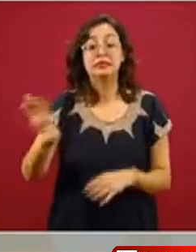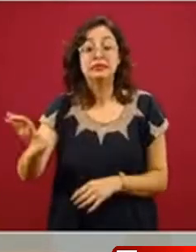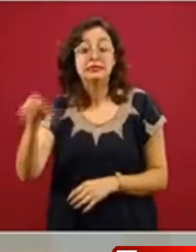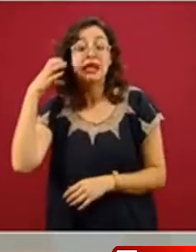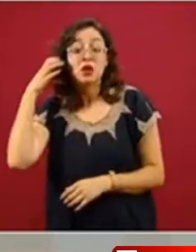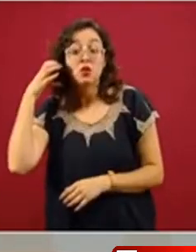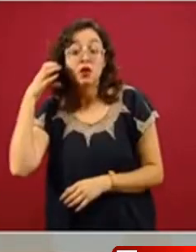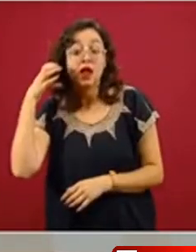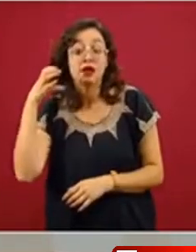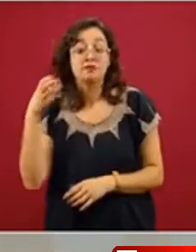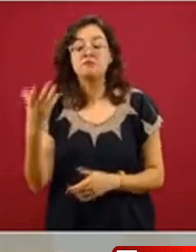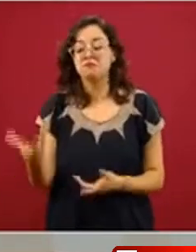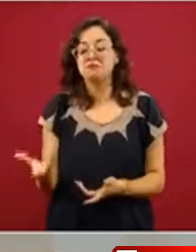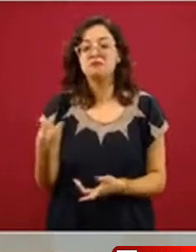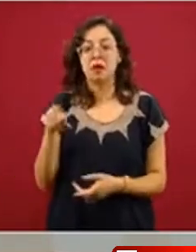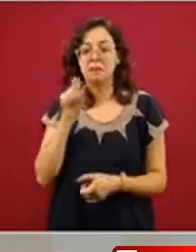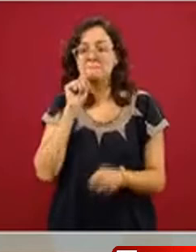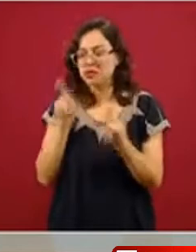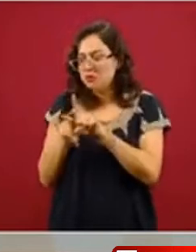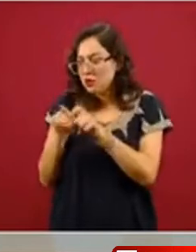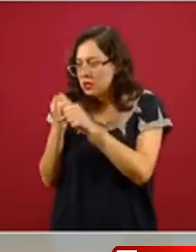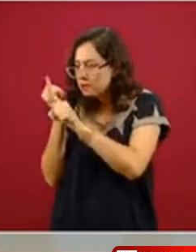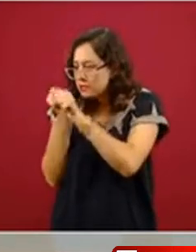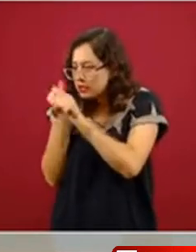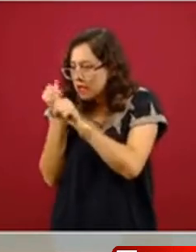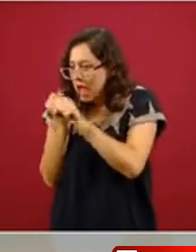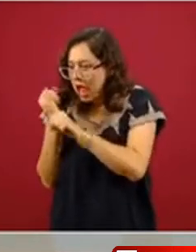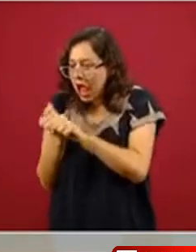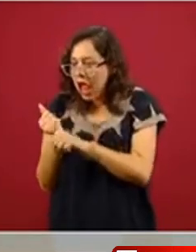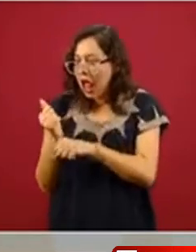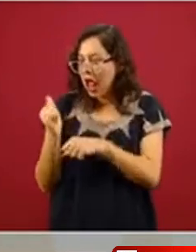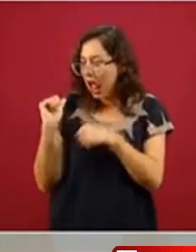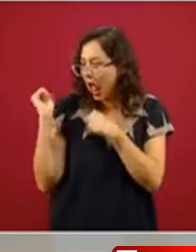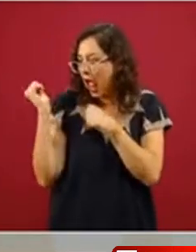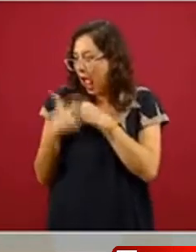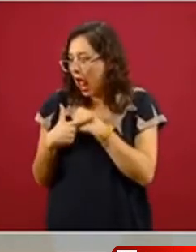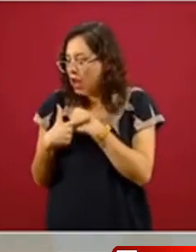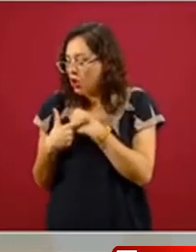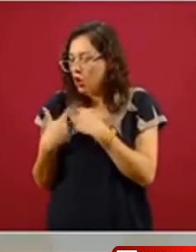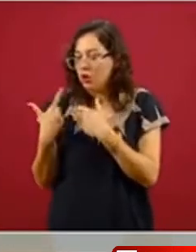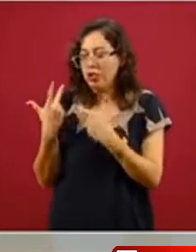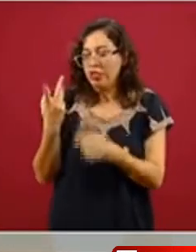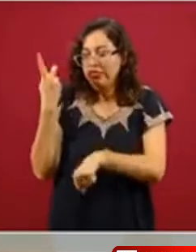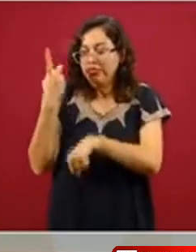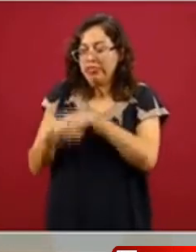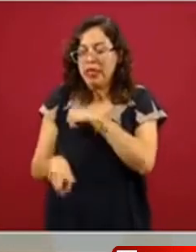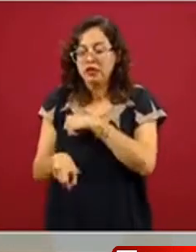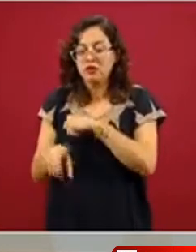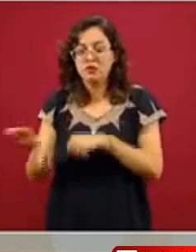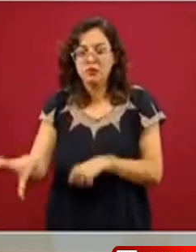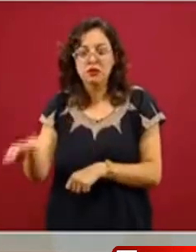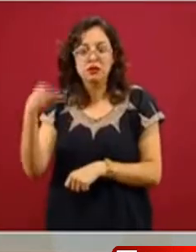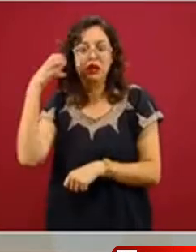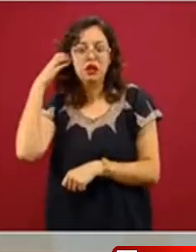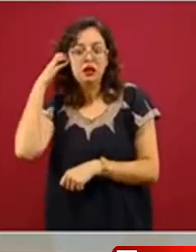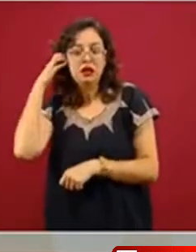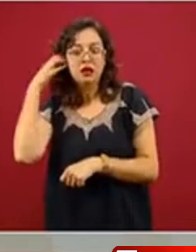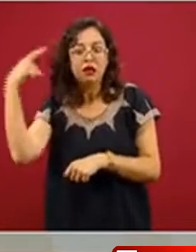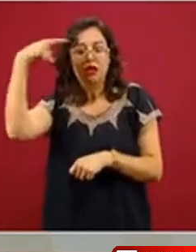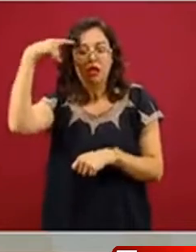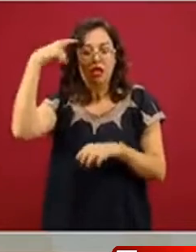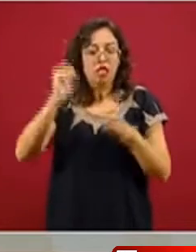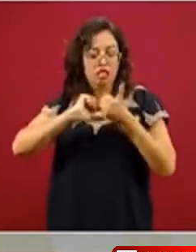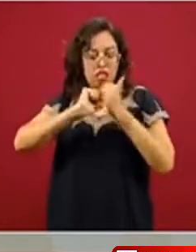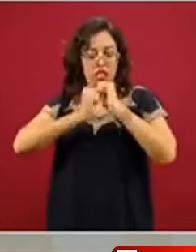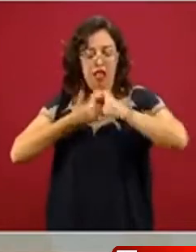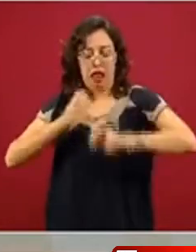los teléfonos móviles ha sido motivo de investigación científica y epidemiológica desde hace mucho tiempo de si causan o no cáncer